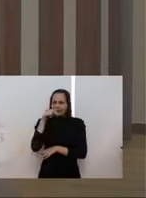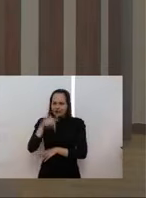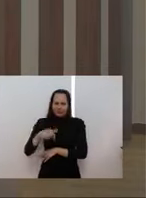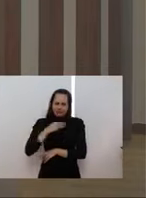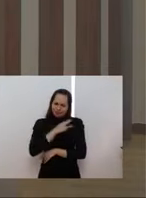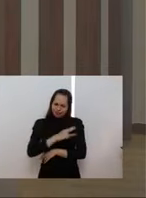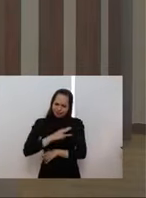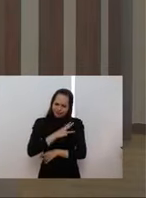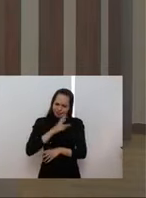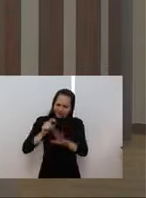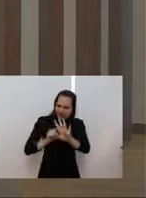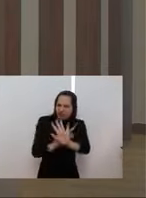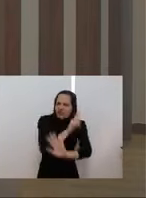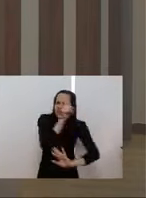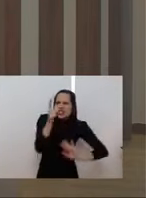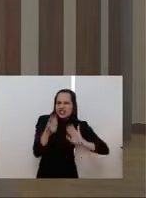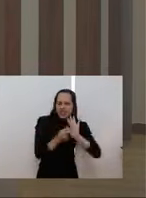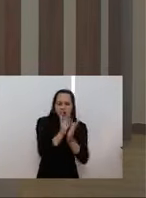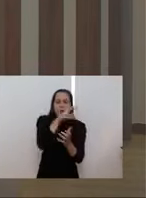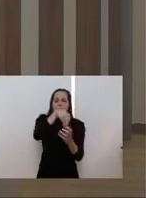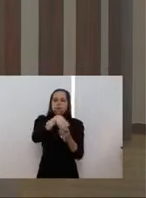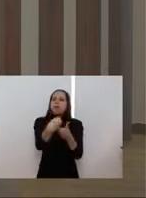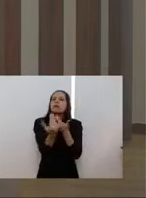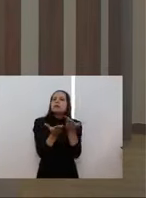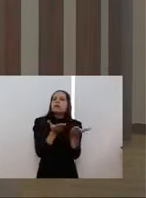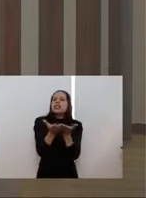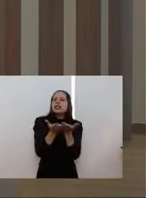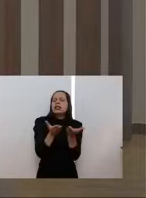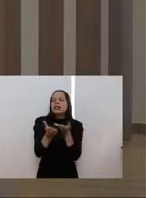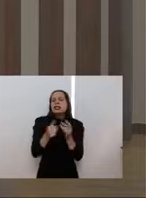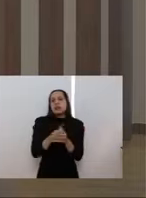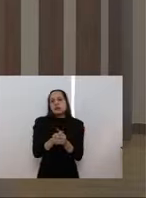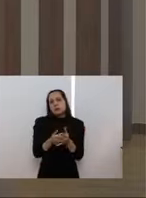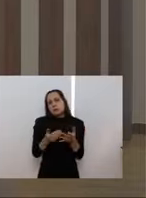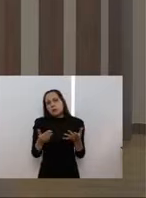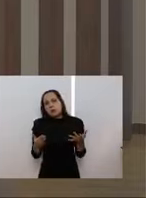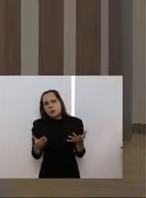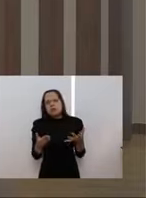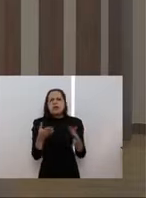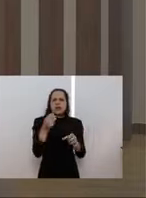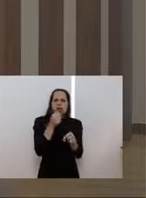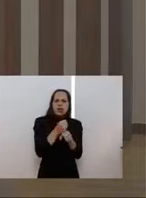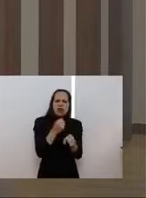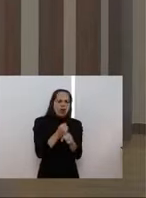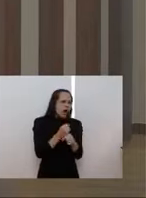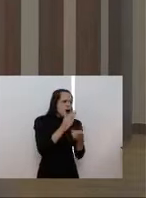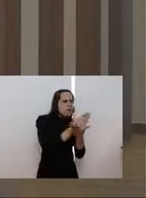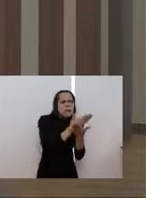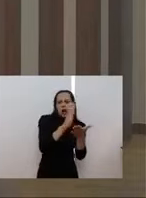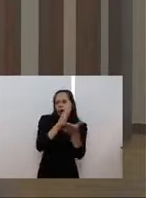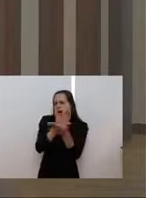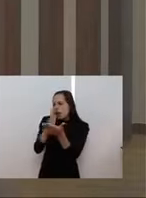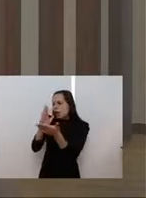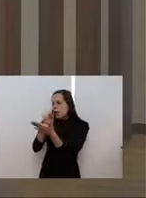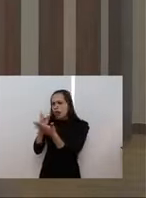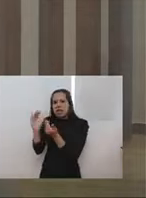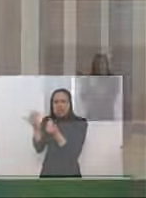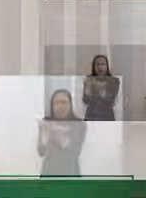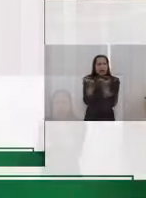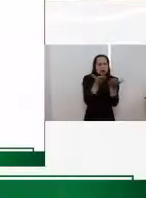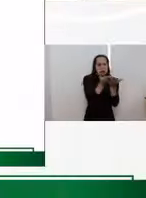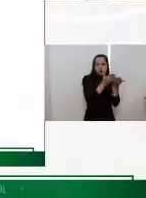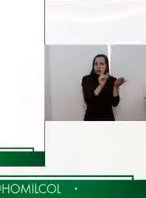integralidad en los servicios no estamos trabajando en cada servicio por aparte sino en la atención